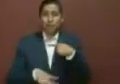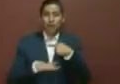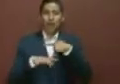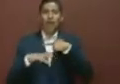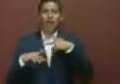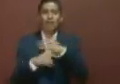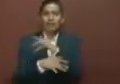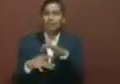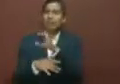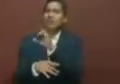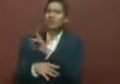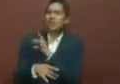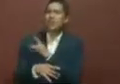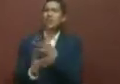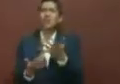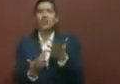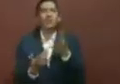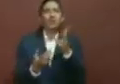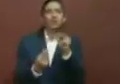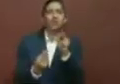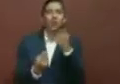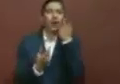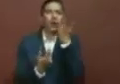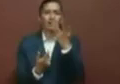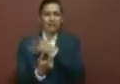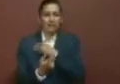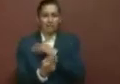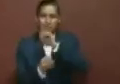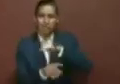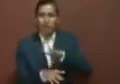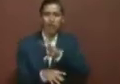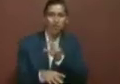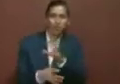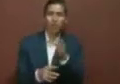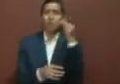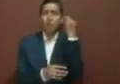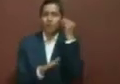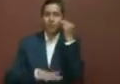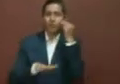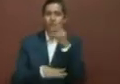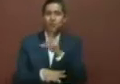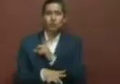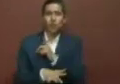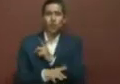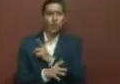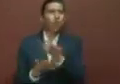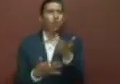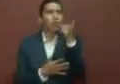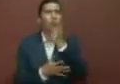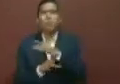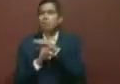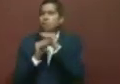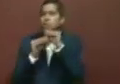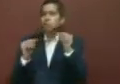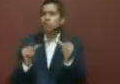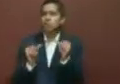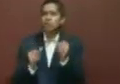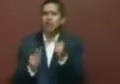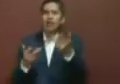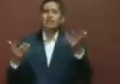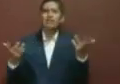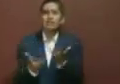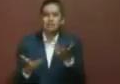calle, tiene miedo, no deja salir, no quiere que salgan sus hijos solos. Morelia está solo en la noche, no como antes. ¿Qué se va a hacer